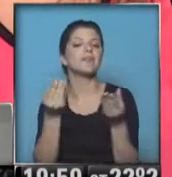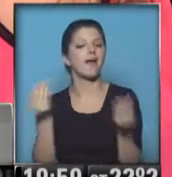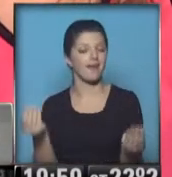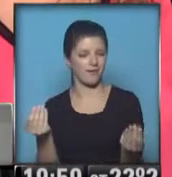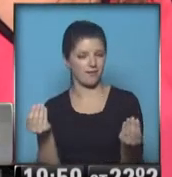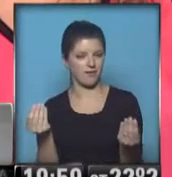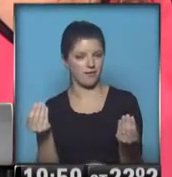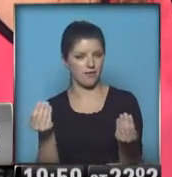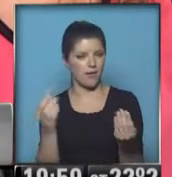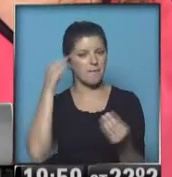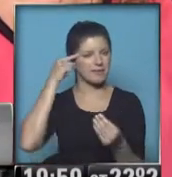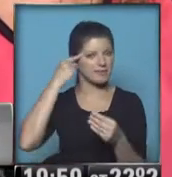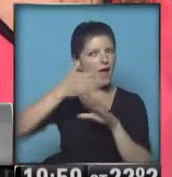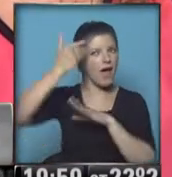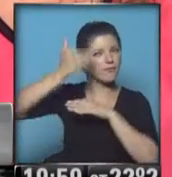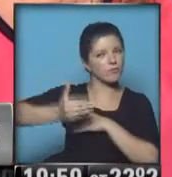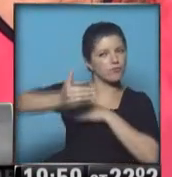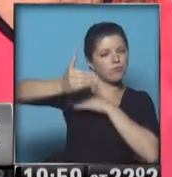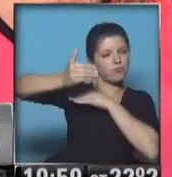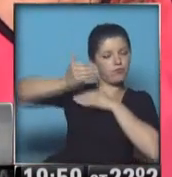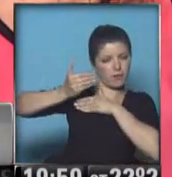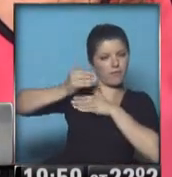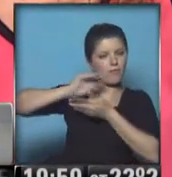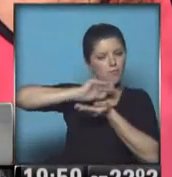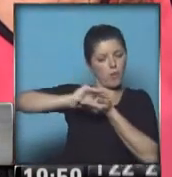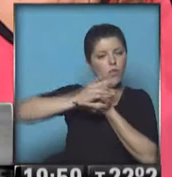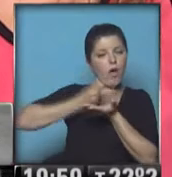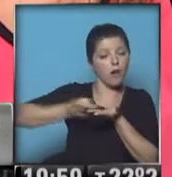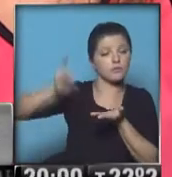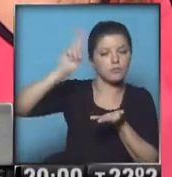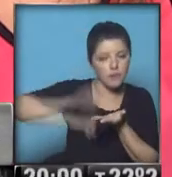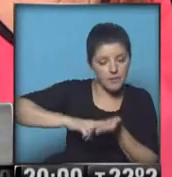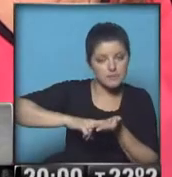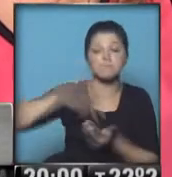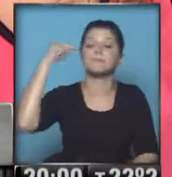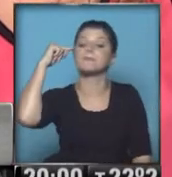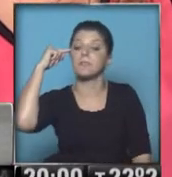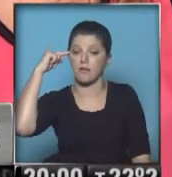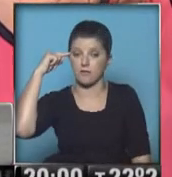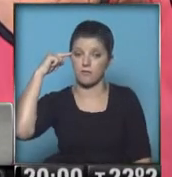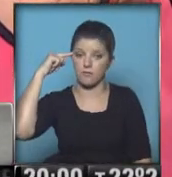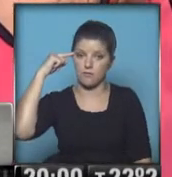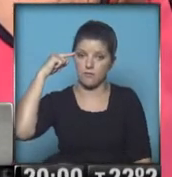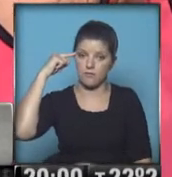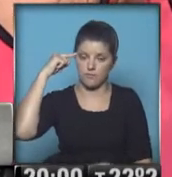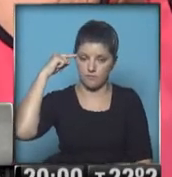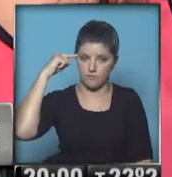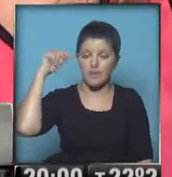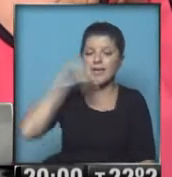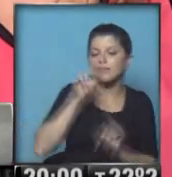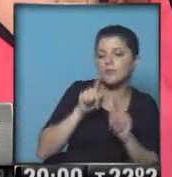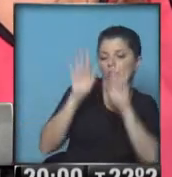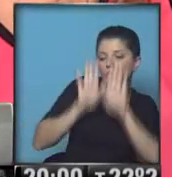de retorno al sobreendeudamiento, a la idea de la deuda externa como una especie de ordenador de la